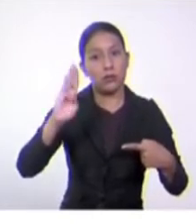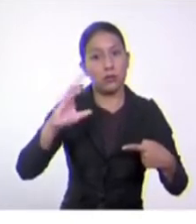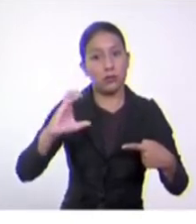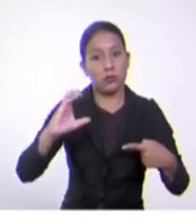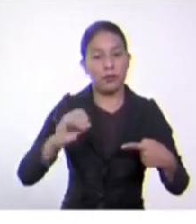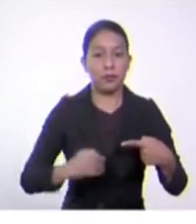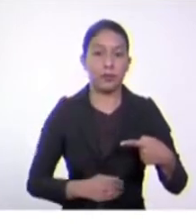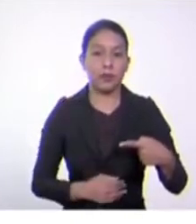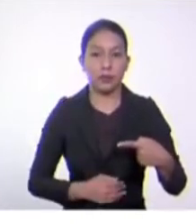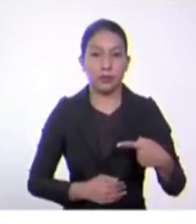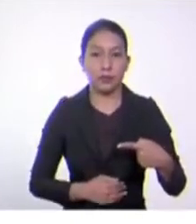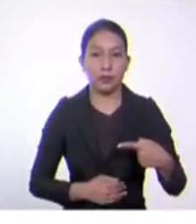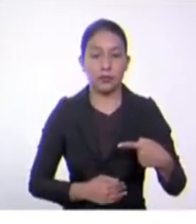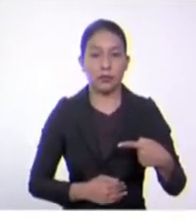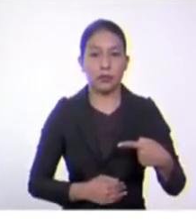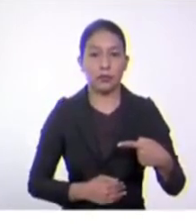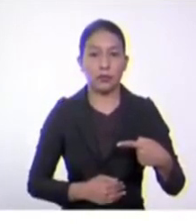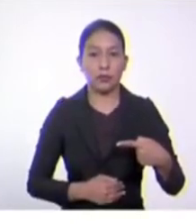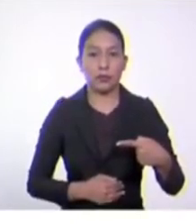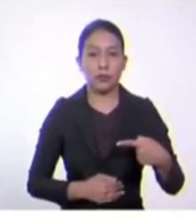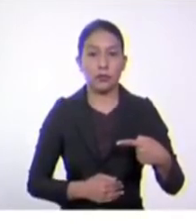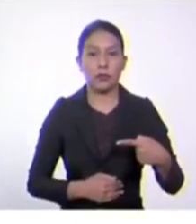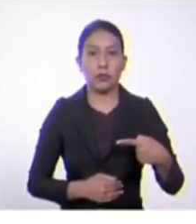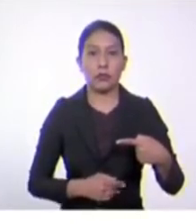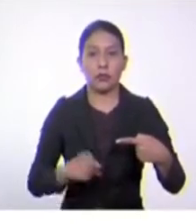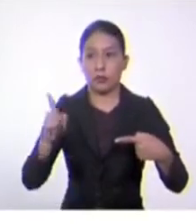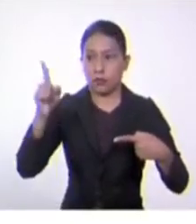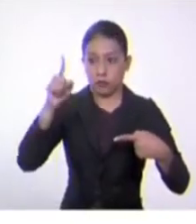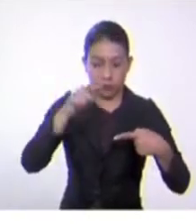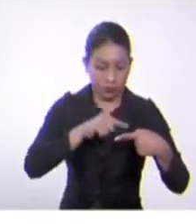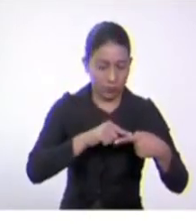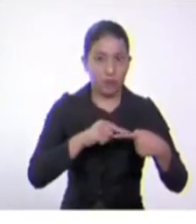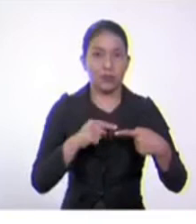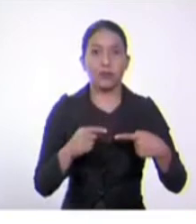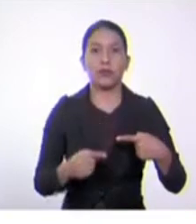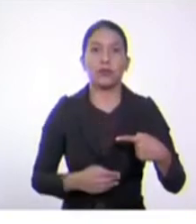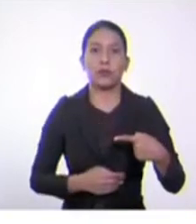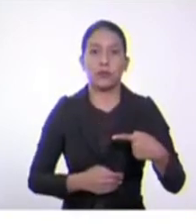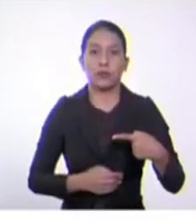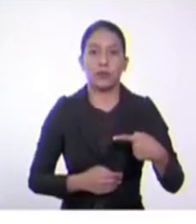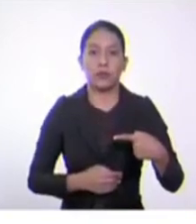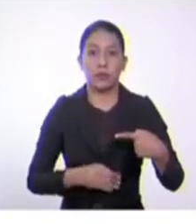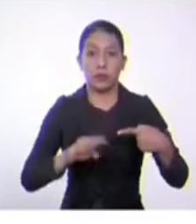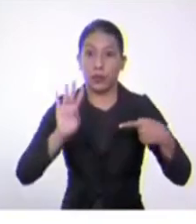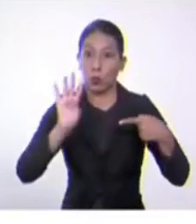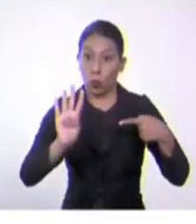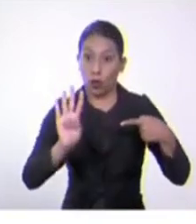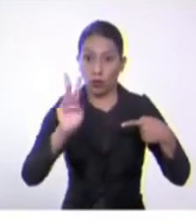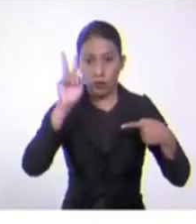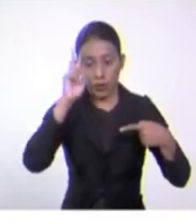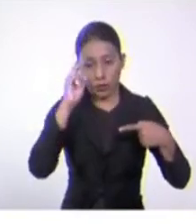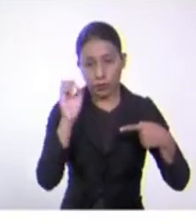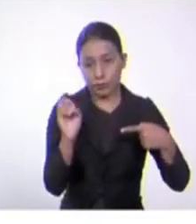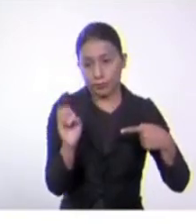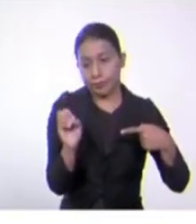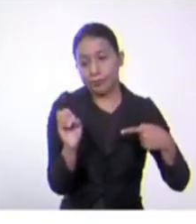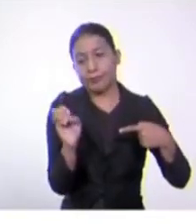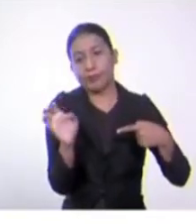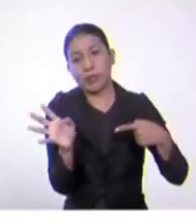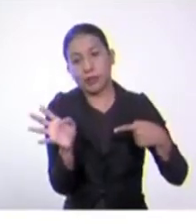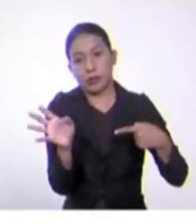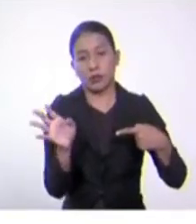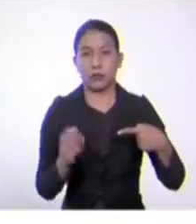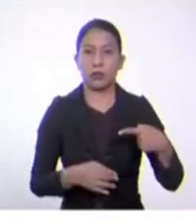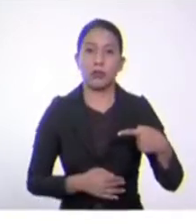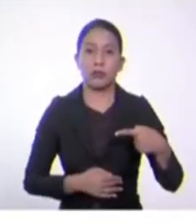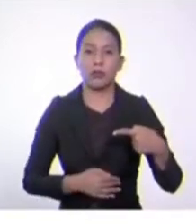y C y su ancestro común para los tres, mientras que el nodo 4 representa el